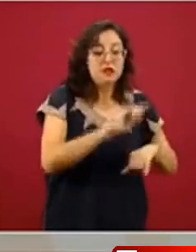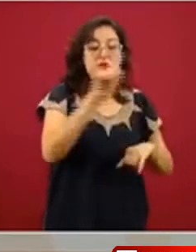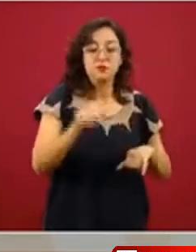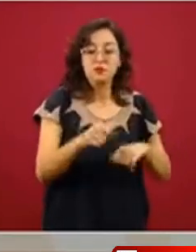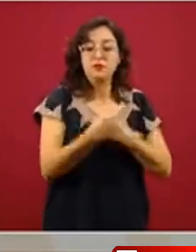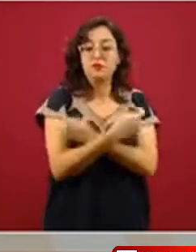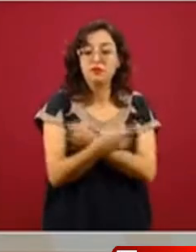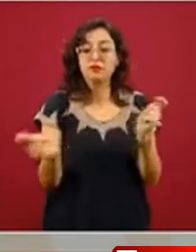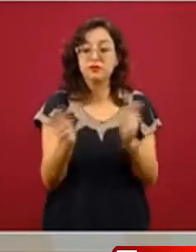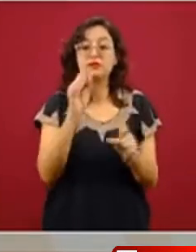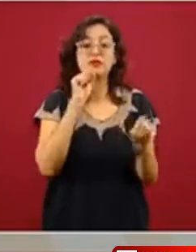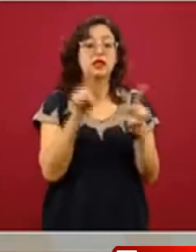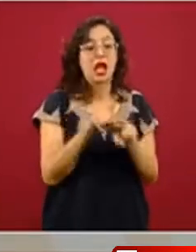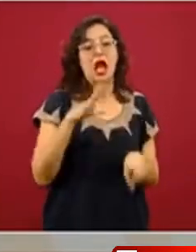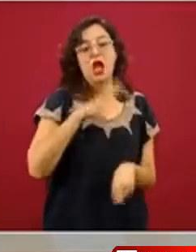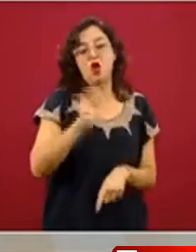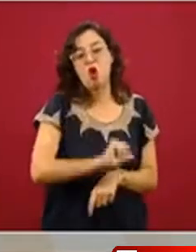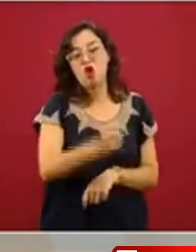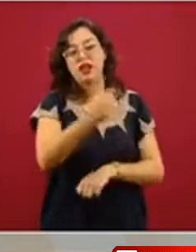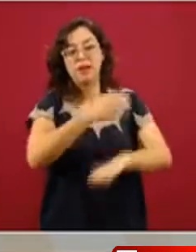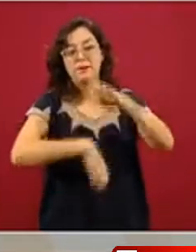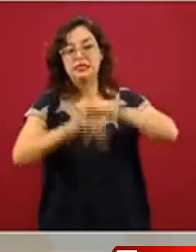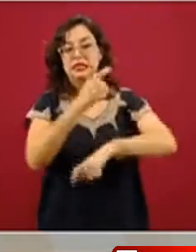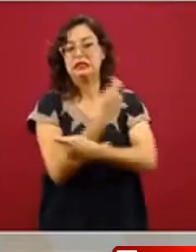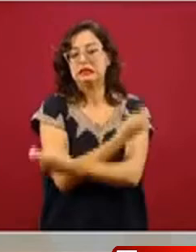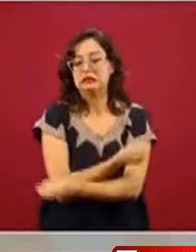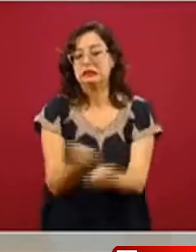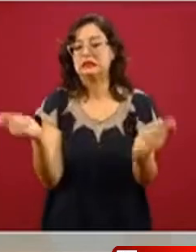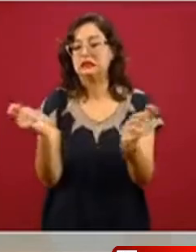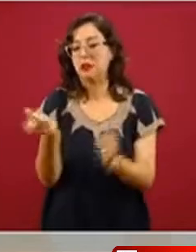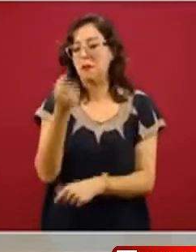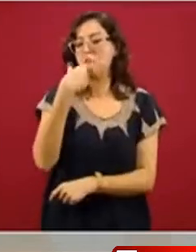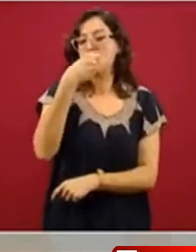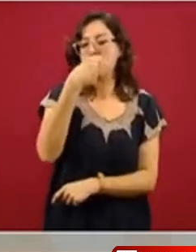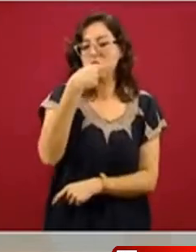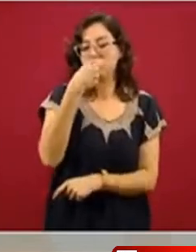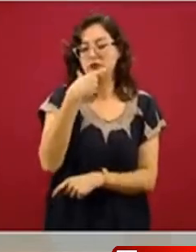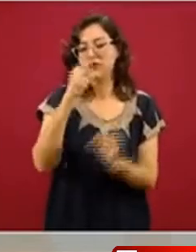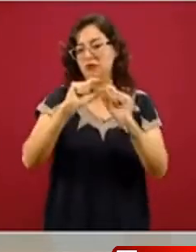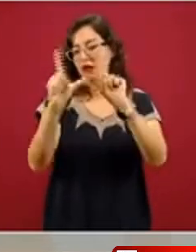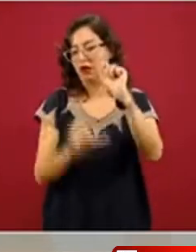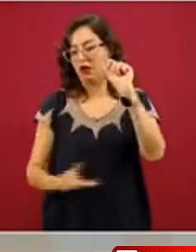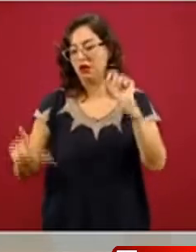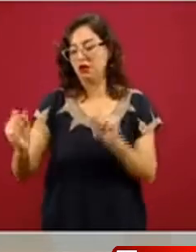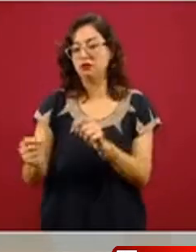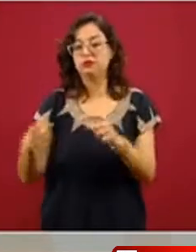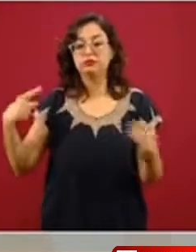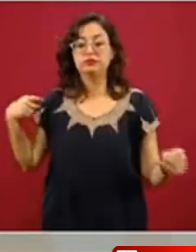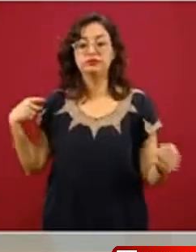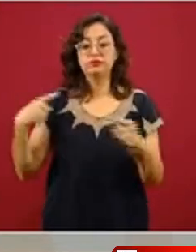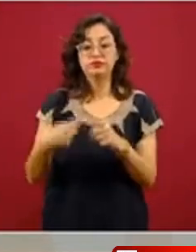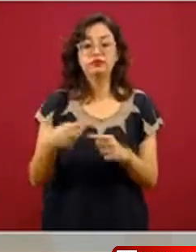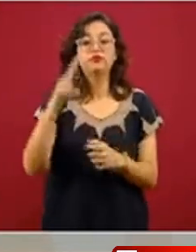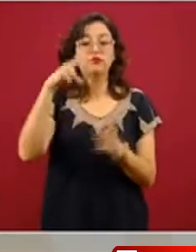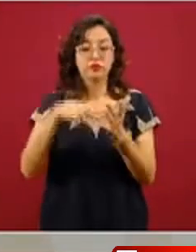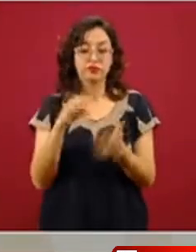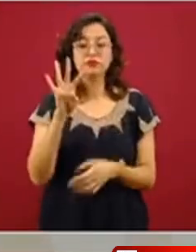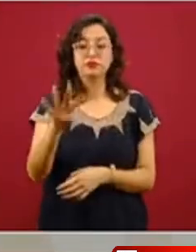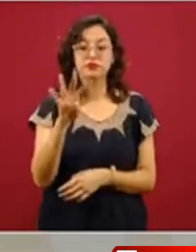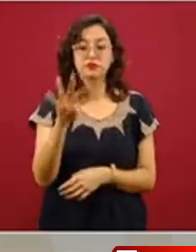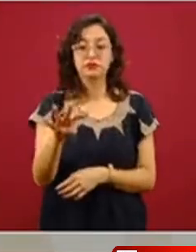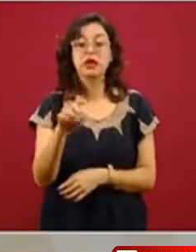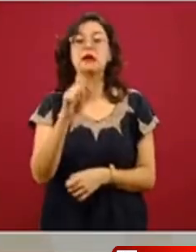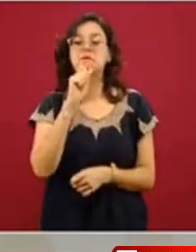también tiene una compañía distribuidora de medicamentos que, como lo comentamos a lo largo de 2019, es una compañía también